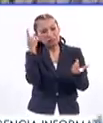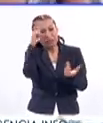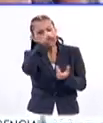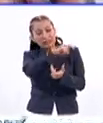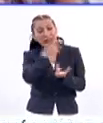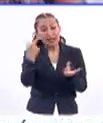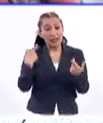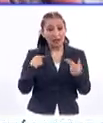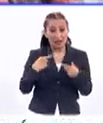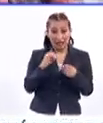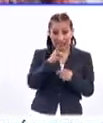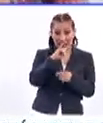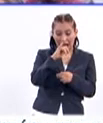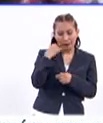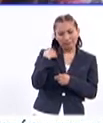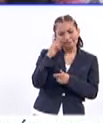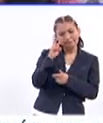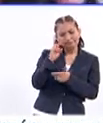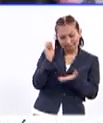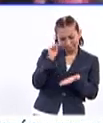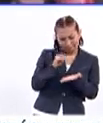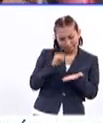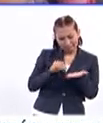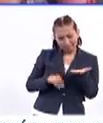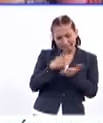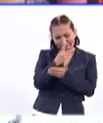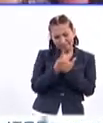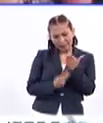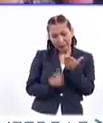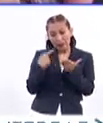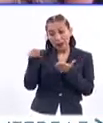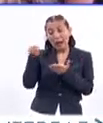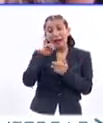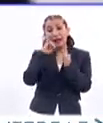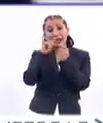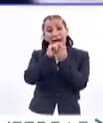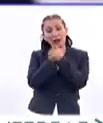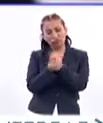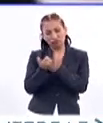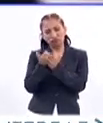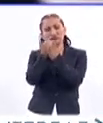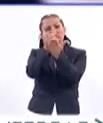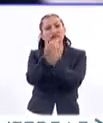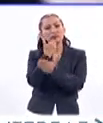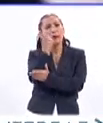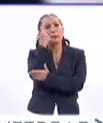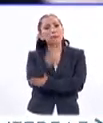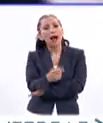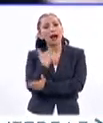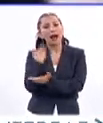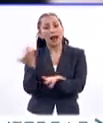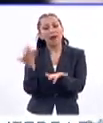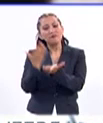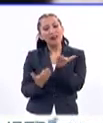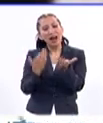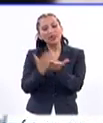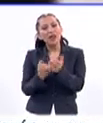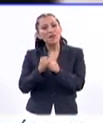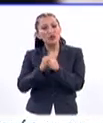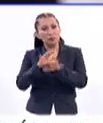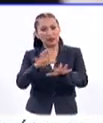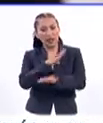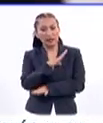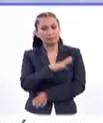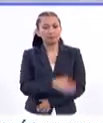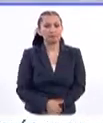mientras que los funcionarios del INALI daban forma a un plan que daría a los traductores las herramientas necesarias para llenar las faltas de información